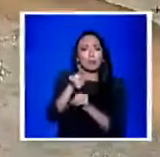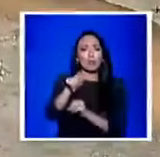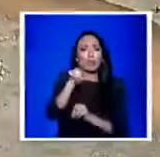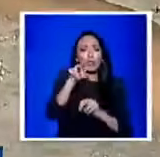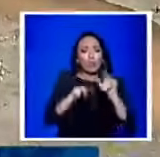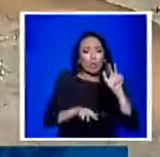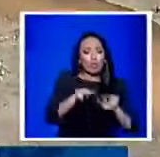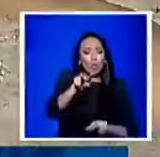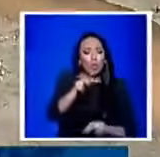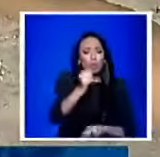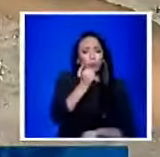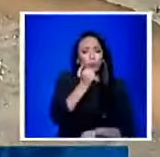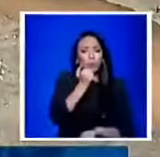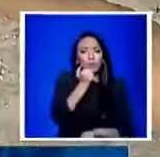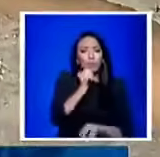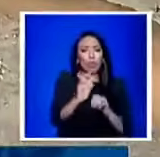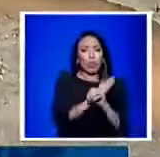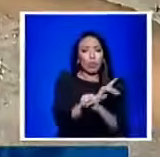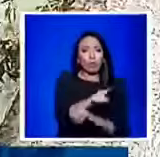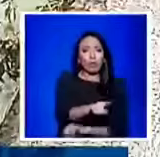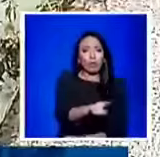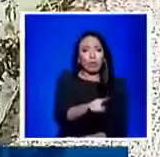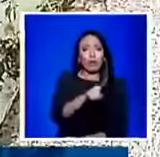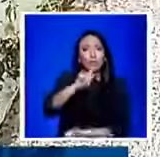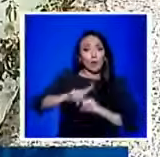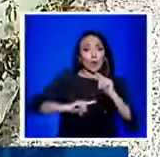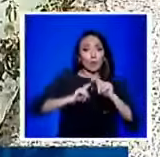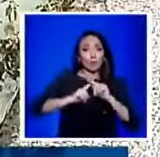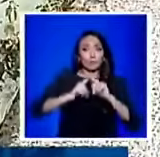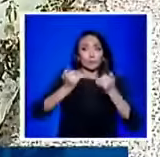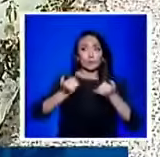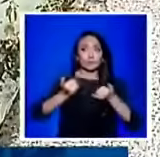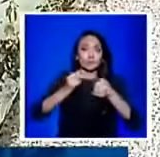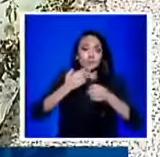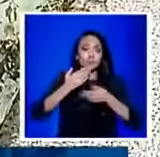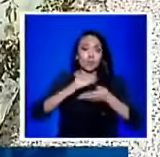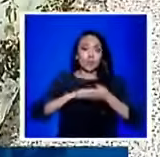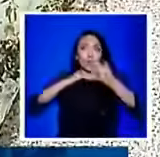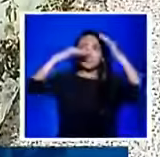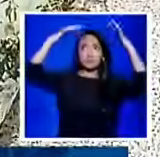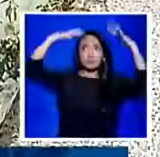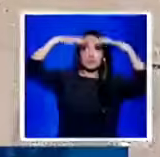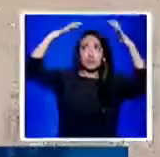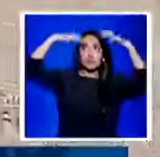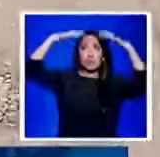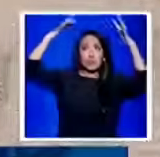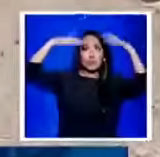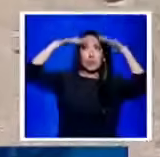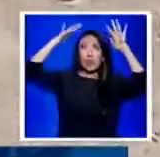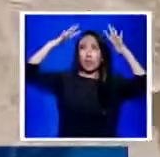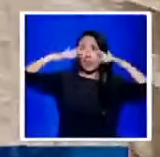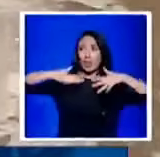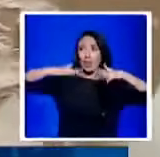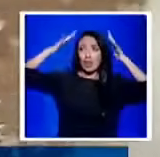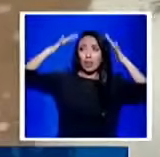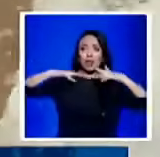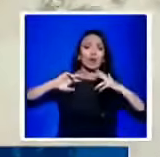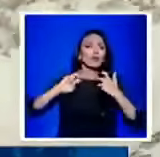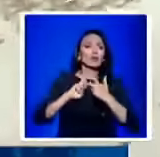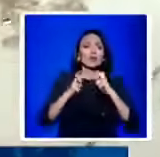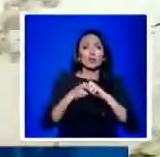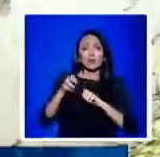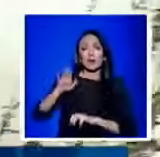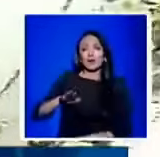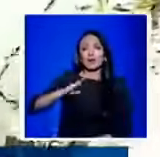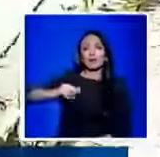de piedras. El momento de que hay lluvias, al menos en este temporal diario, tenemos mucho taponamiento de lodo, de arena,